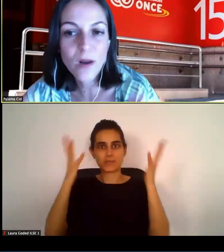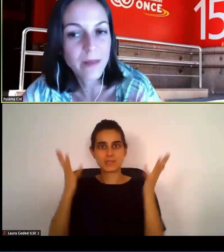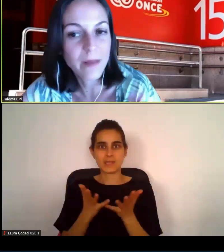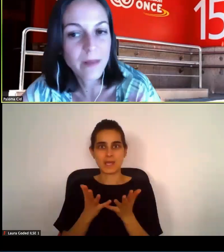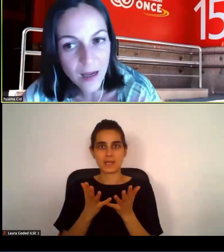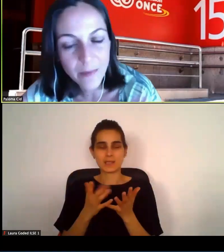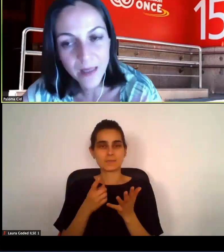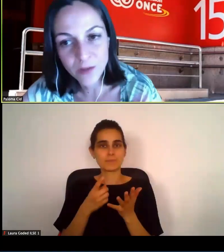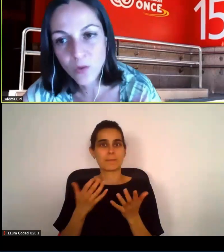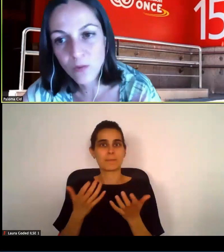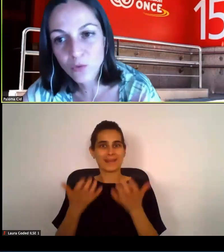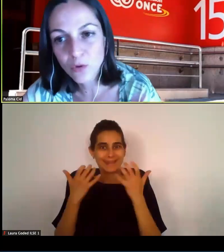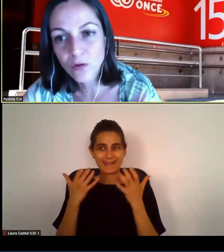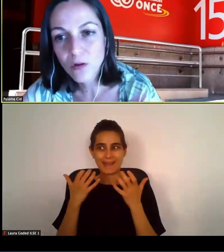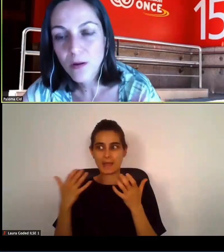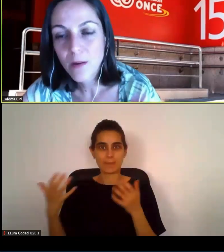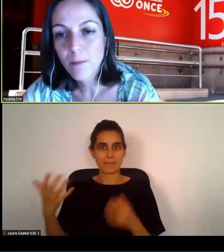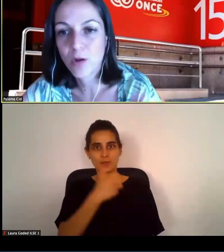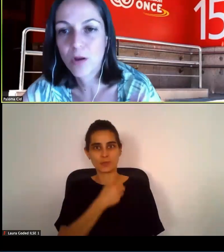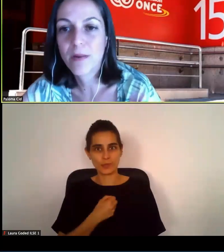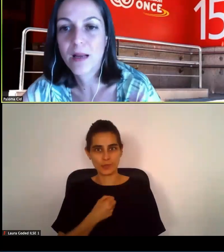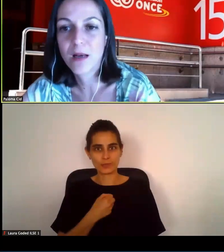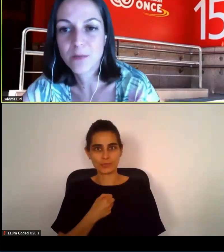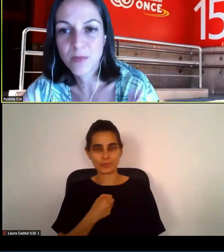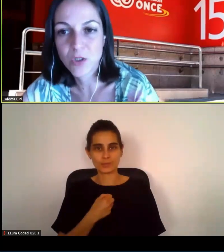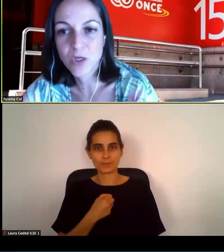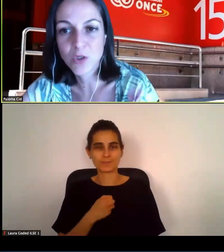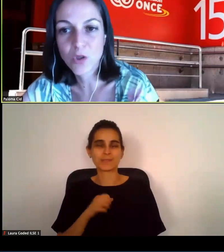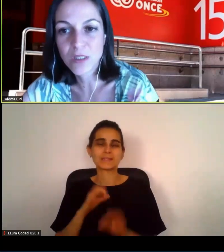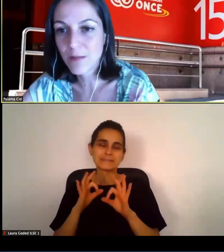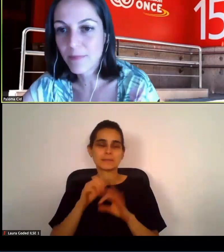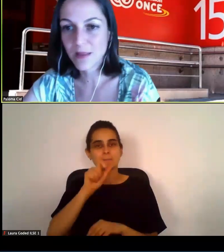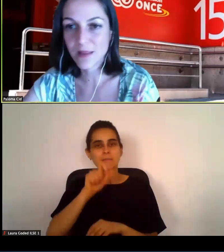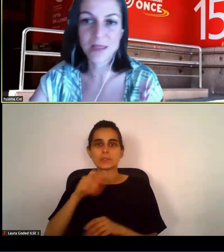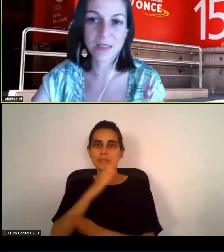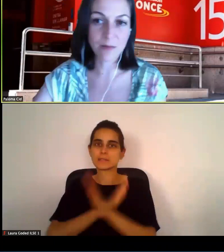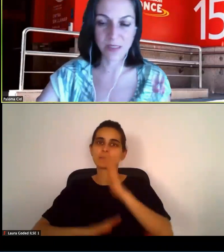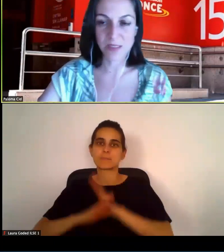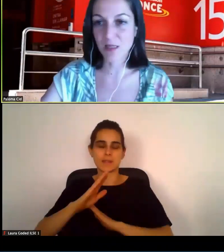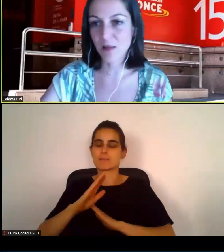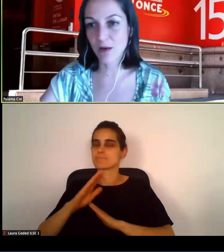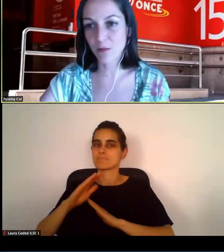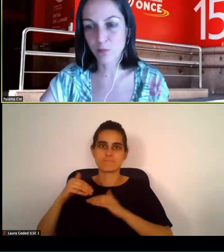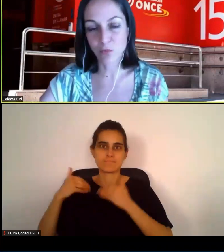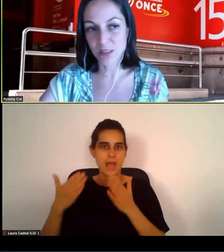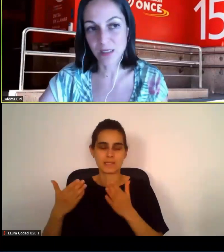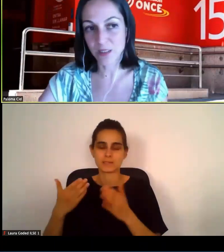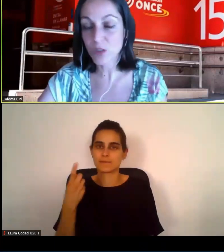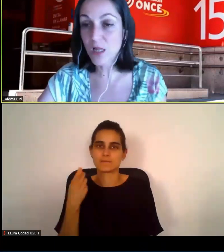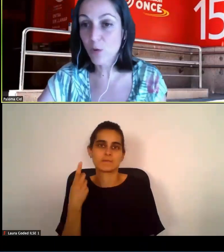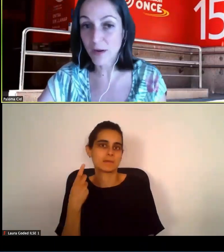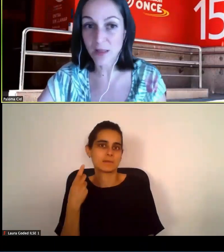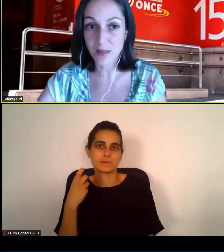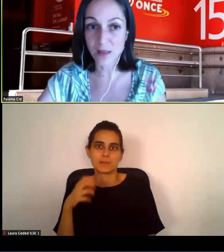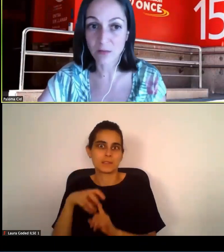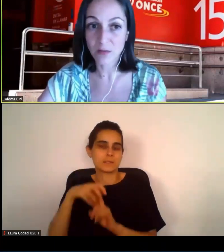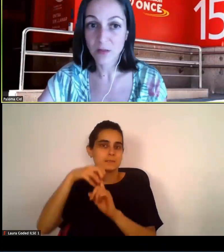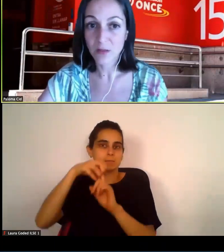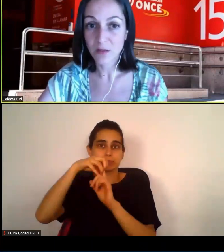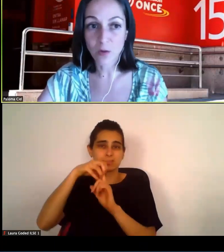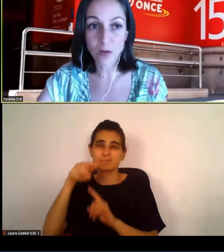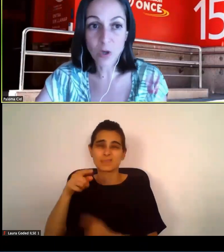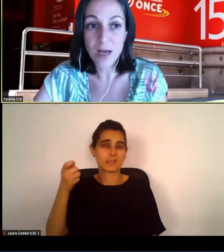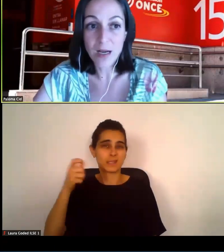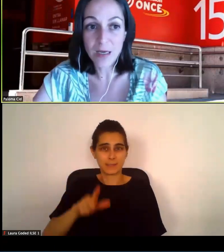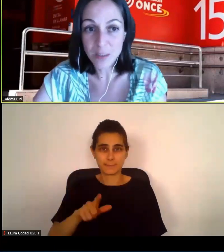una ventaja para todo el mundo, pero que para las personas con discapacidad es imprescindible. Pues esto es algo parecido,